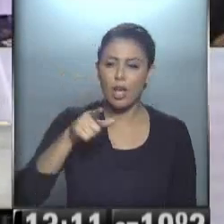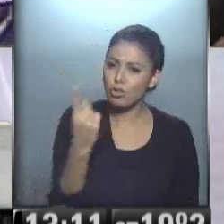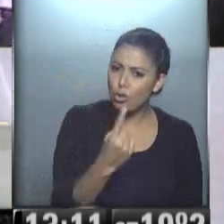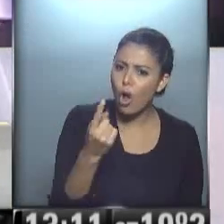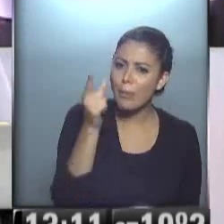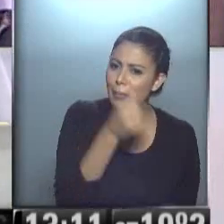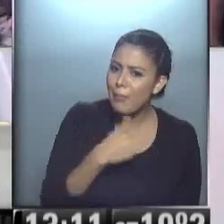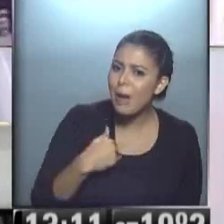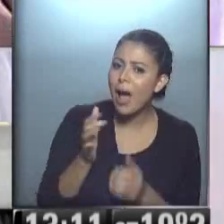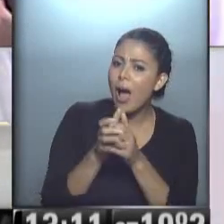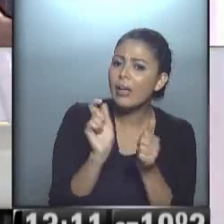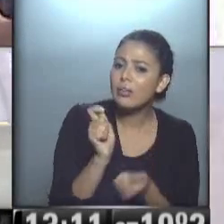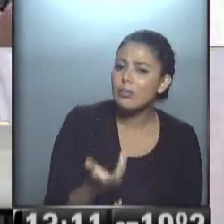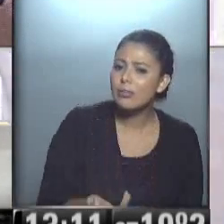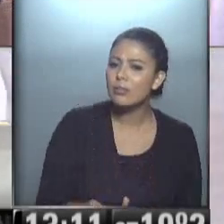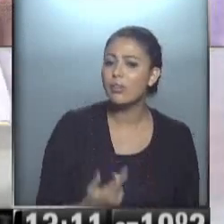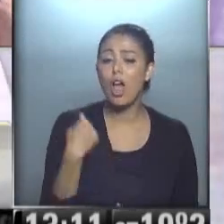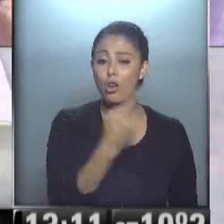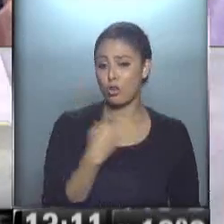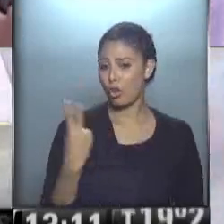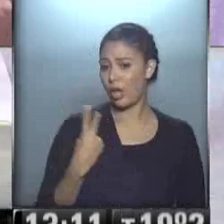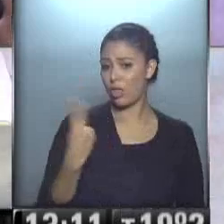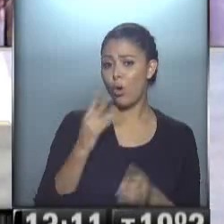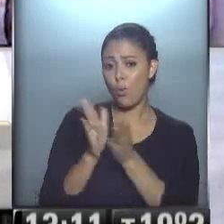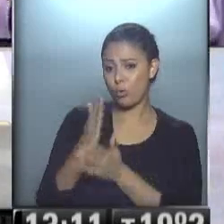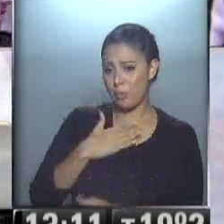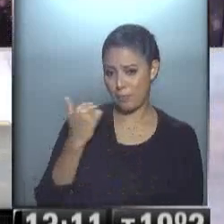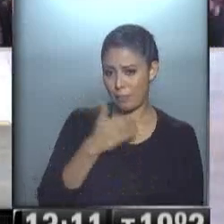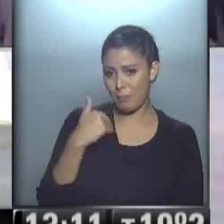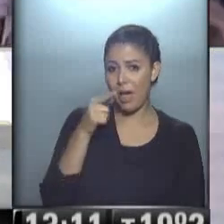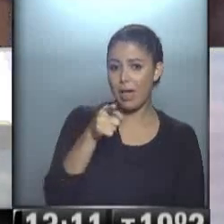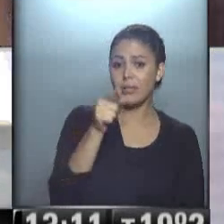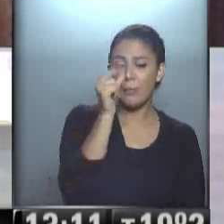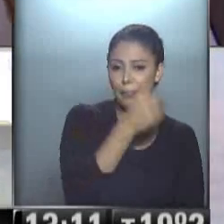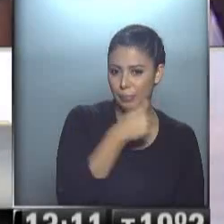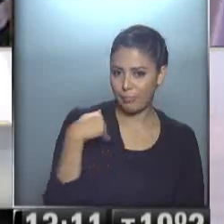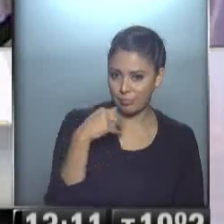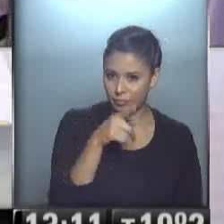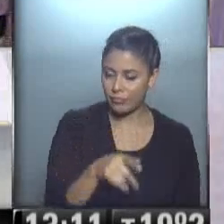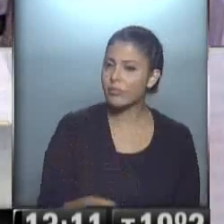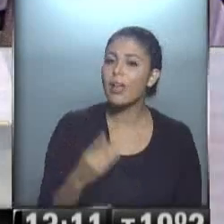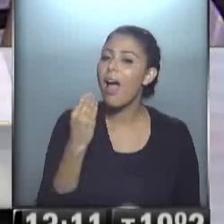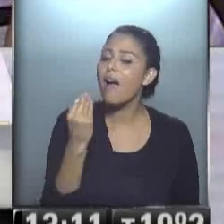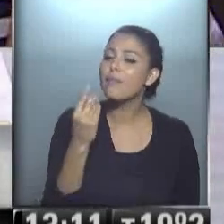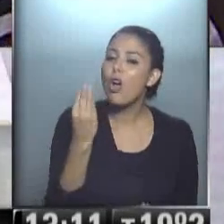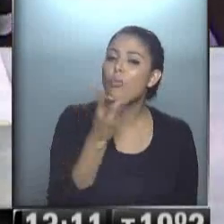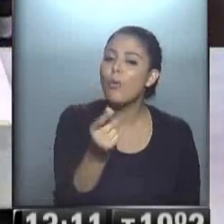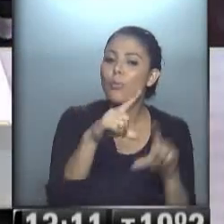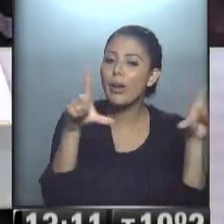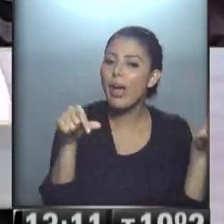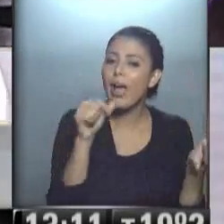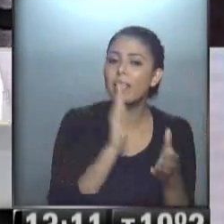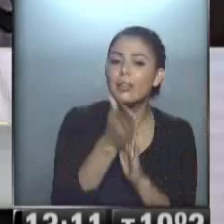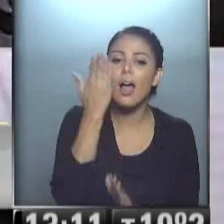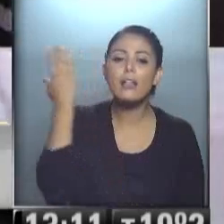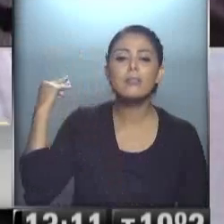sola con papá y mamá? ¿Cómo fue? Y nosotras dos vinimos con mi mamá y ella vino con los papás. Y a ver, para conseguir la entrada, ¿hace cuánto